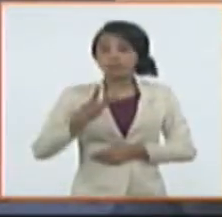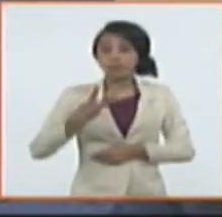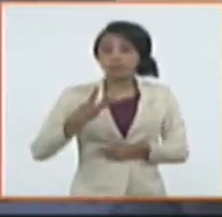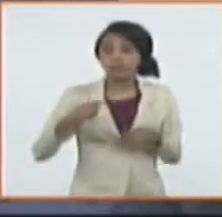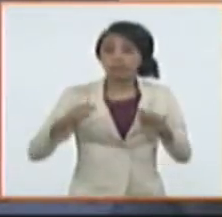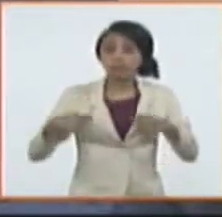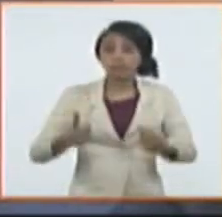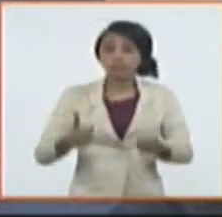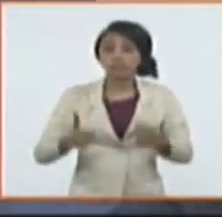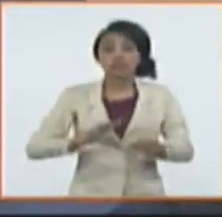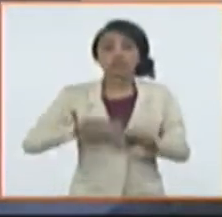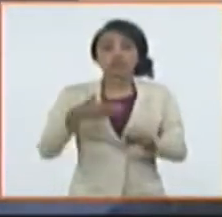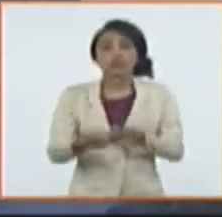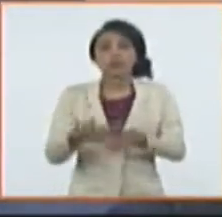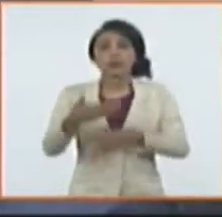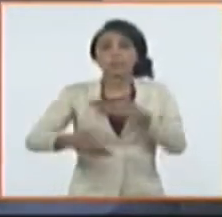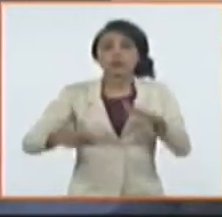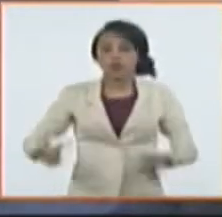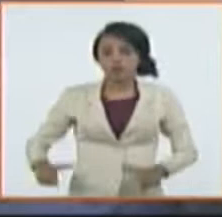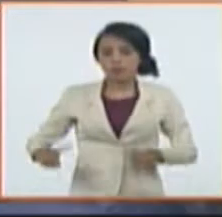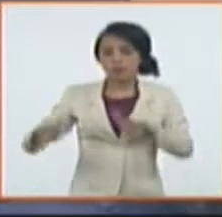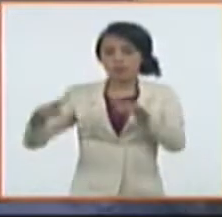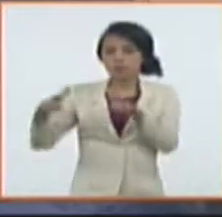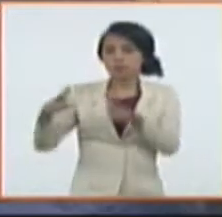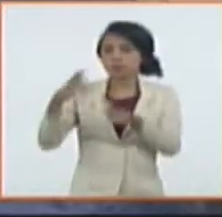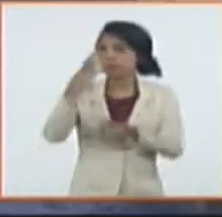la crisis del oxígeno porque se nos rompió la planta